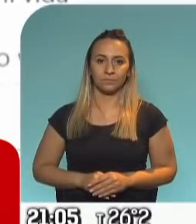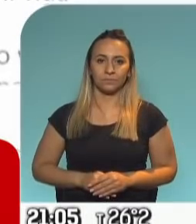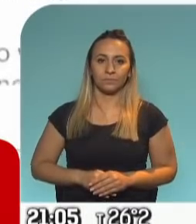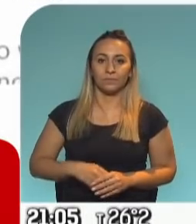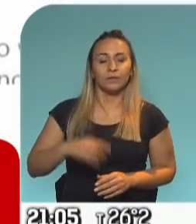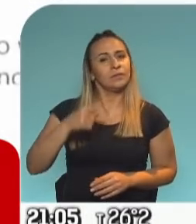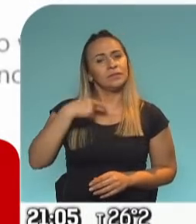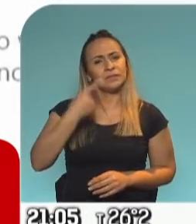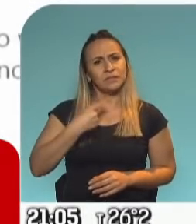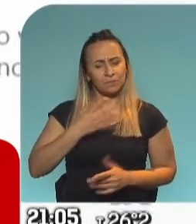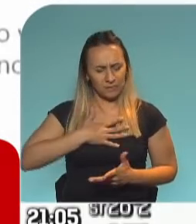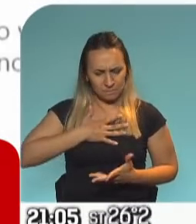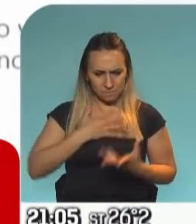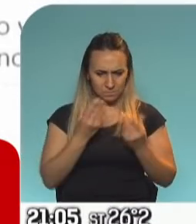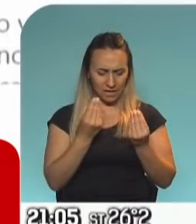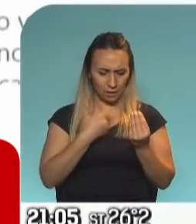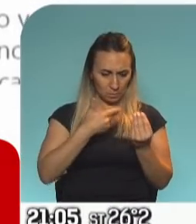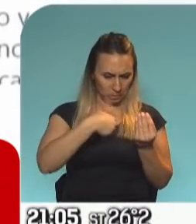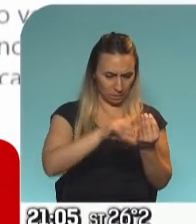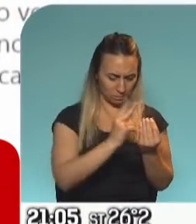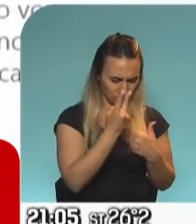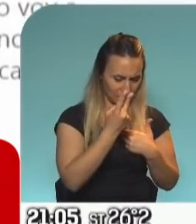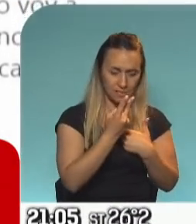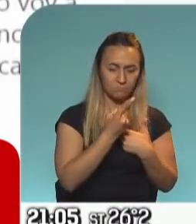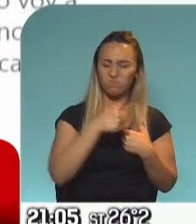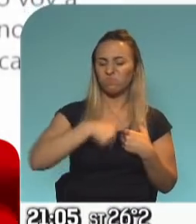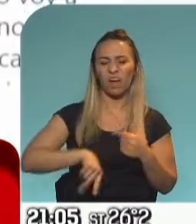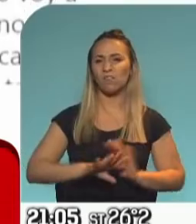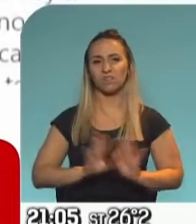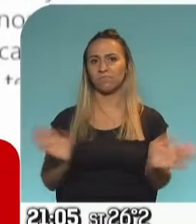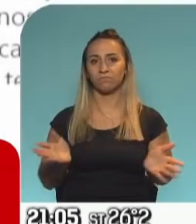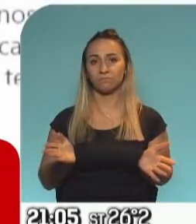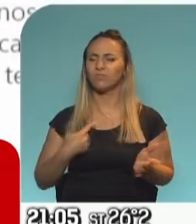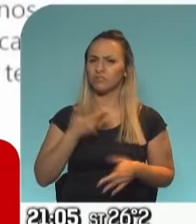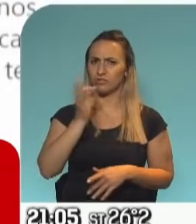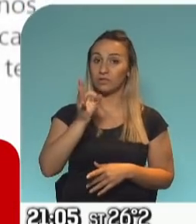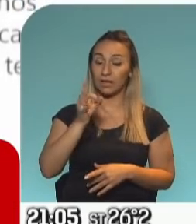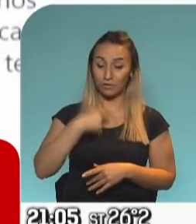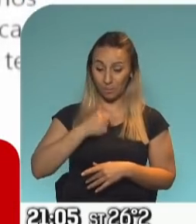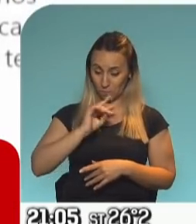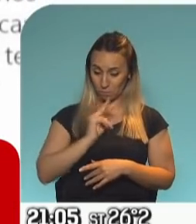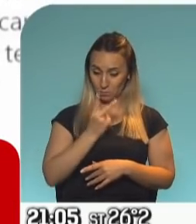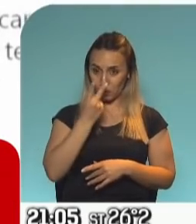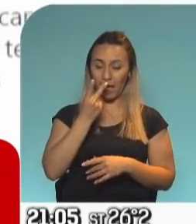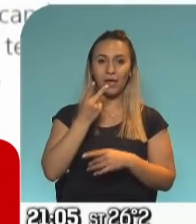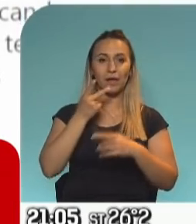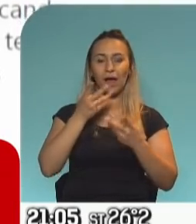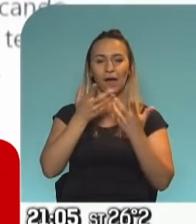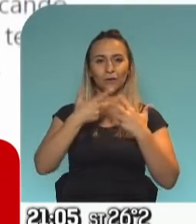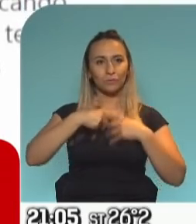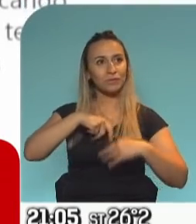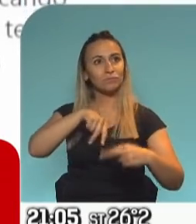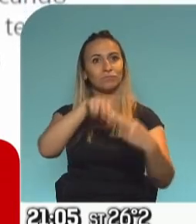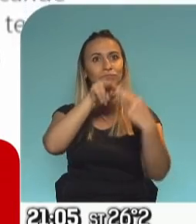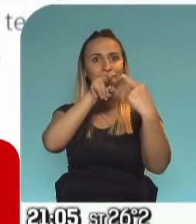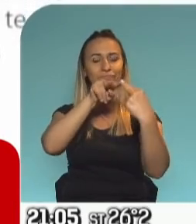Siempre le tuve muchísimo miedo a mi muerte, pero hoy ya no. Porque sé que ese va a ser el momento que voy a volver a verte y a abrazarte de